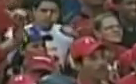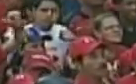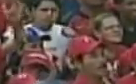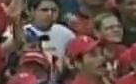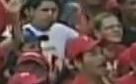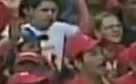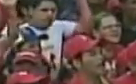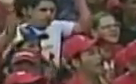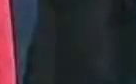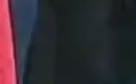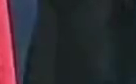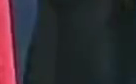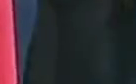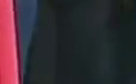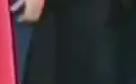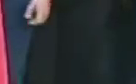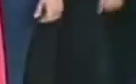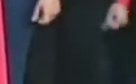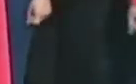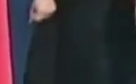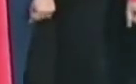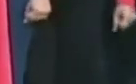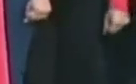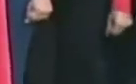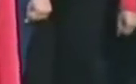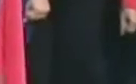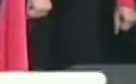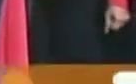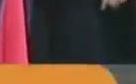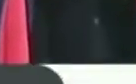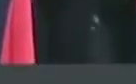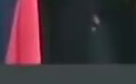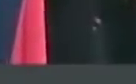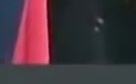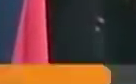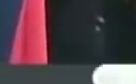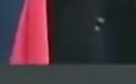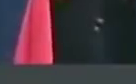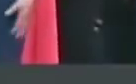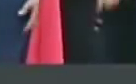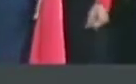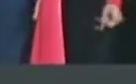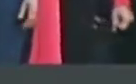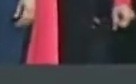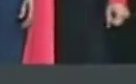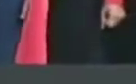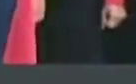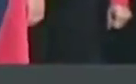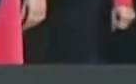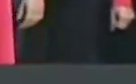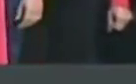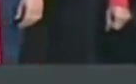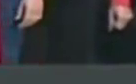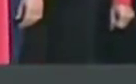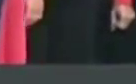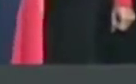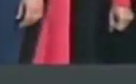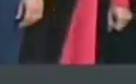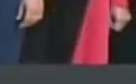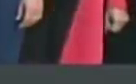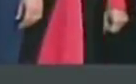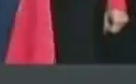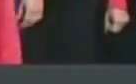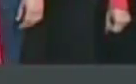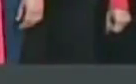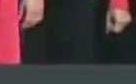de la patria! ¡Que viva el pueblo, carajo! Y aquí estamos